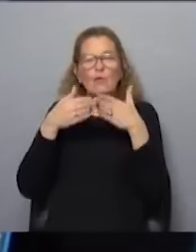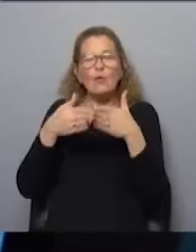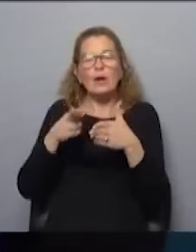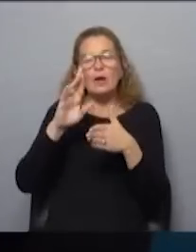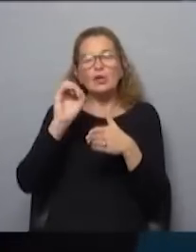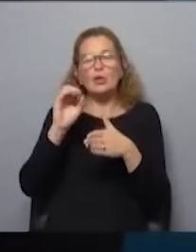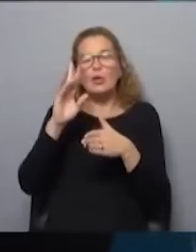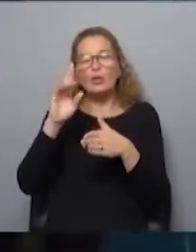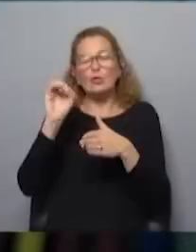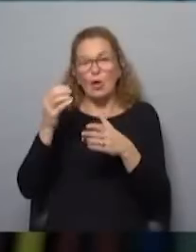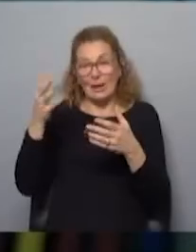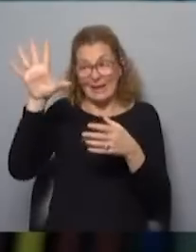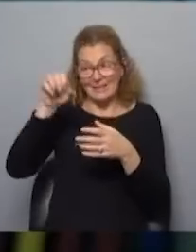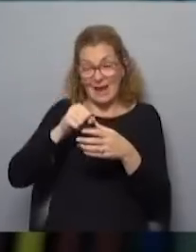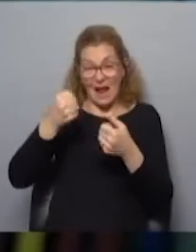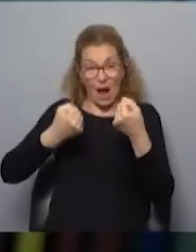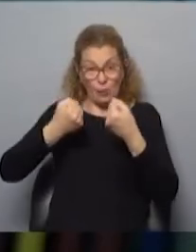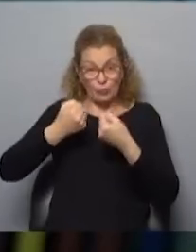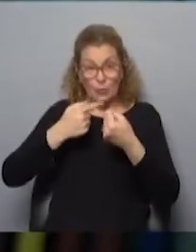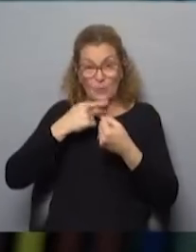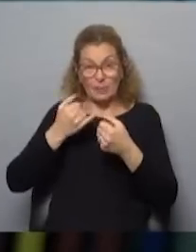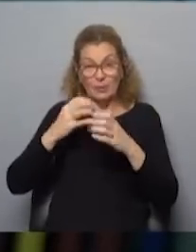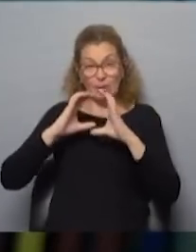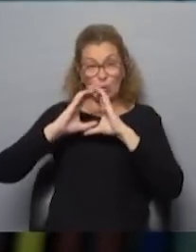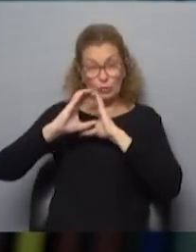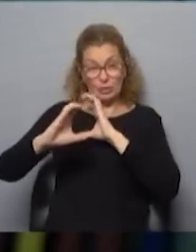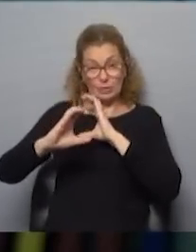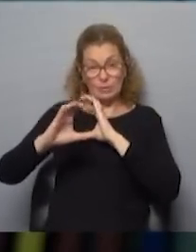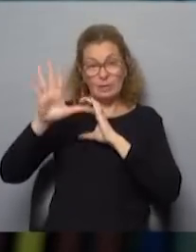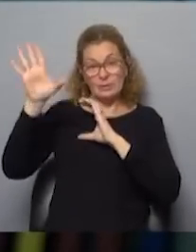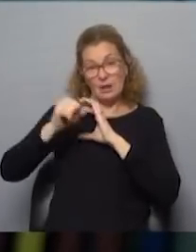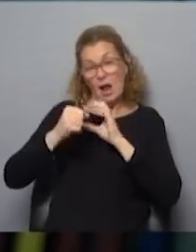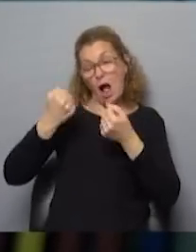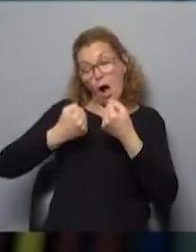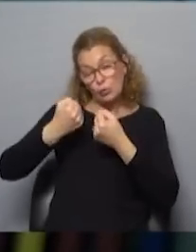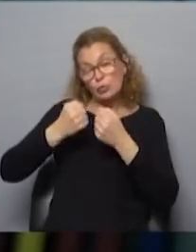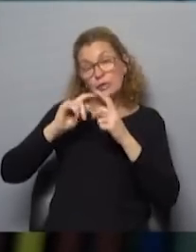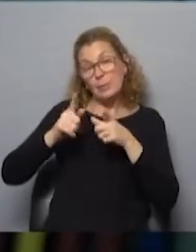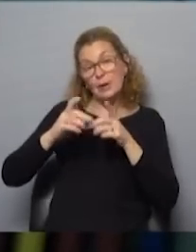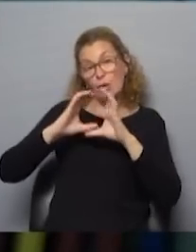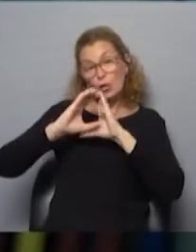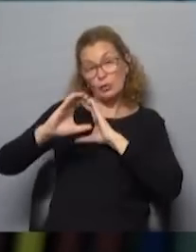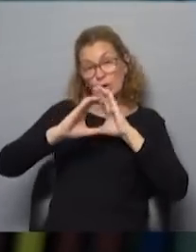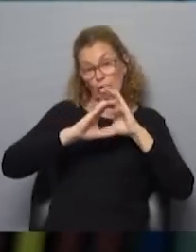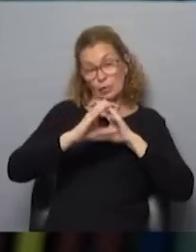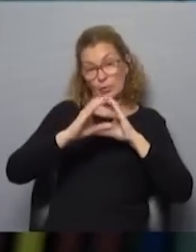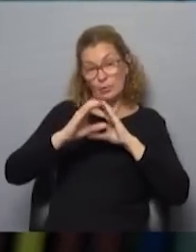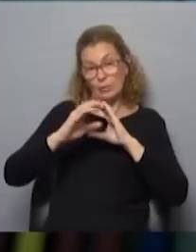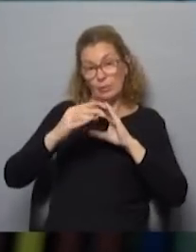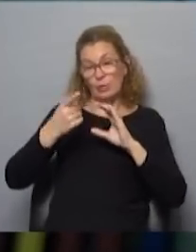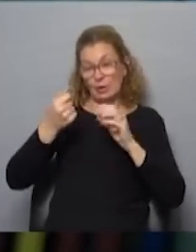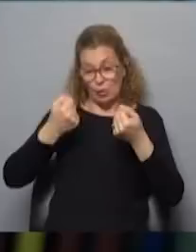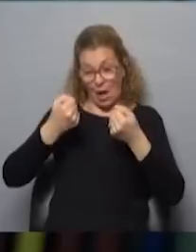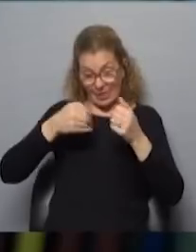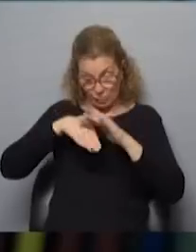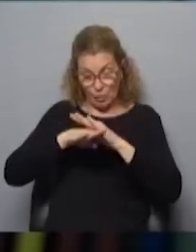es el que trae automóviles y puede traer contenedores normalmente trae automóviles y trae contenedores con los repuestos sueltos